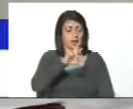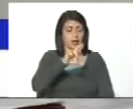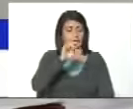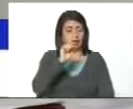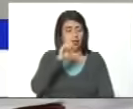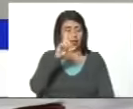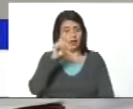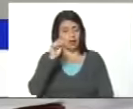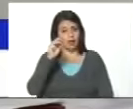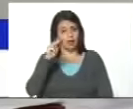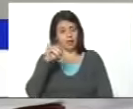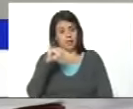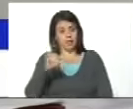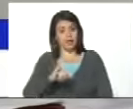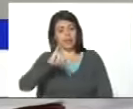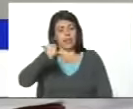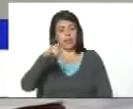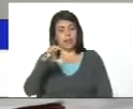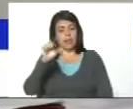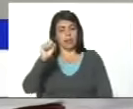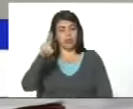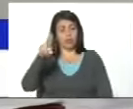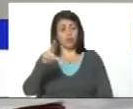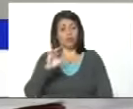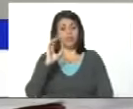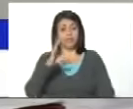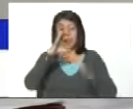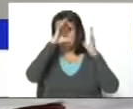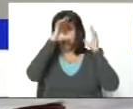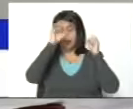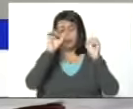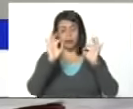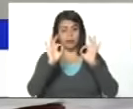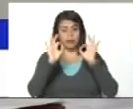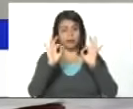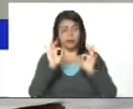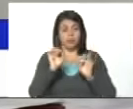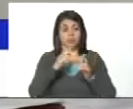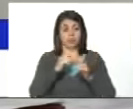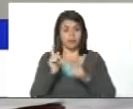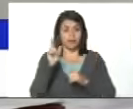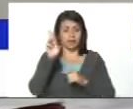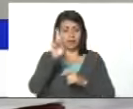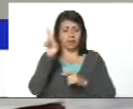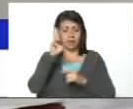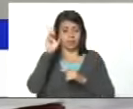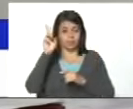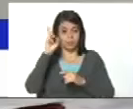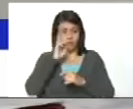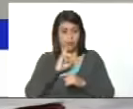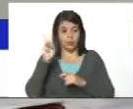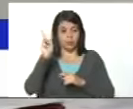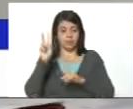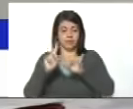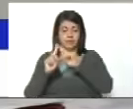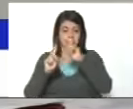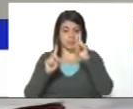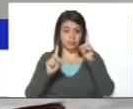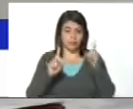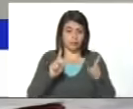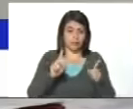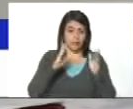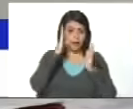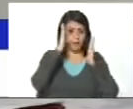Radamés Jesús Gómez Azuaje como embajador extraordinario y plenipotenciario de la República Bolivariana de Venezuela